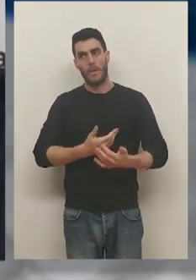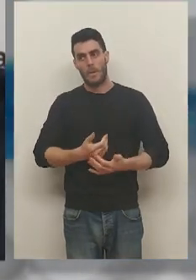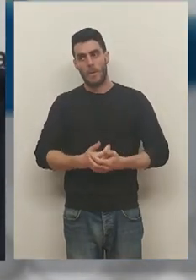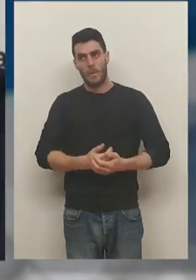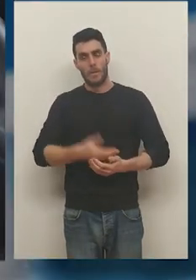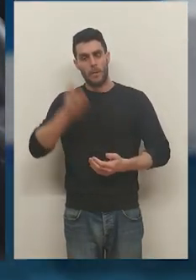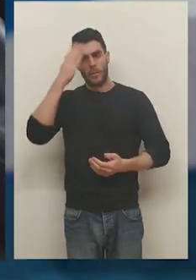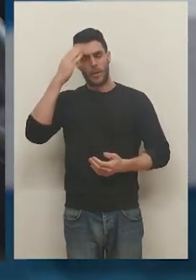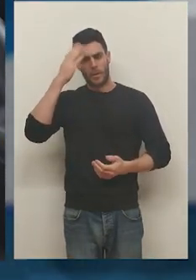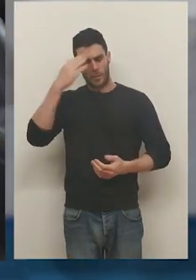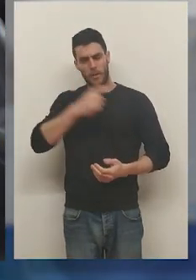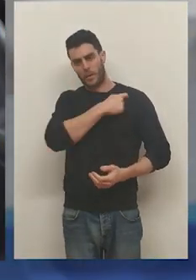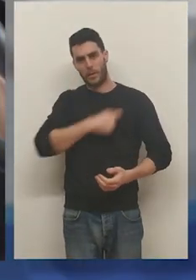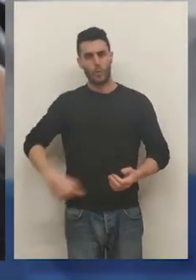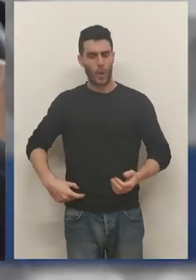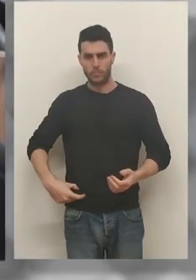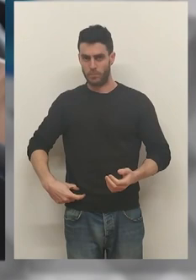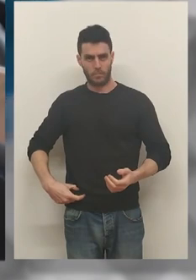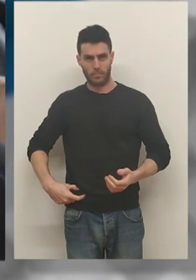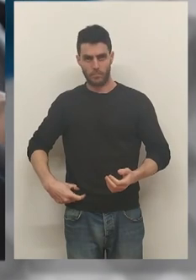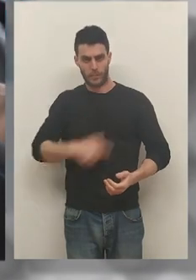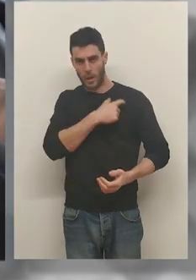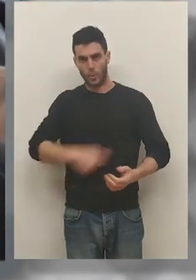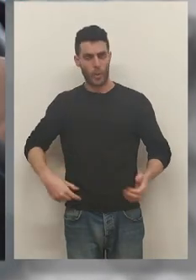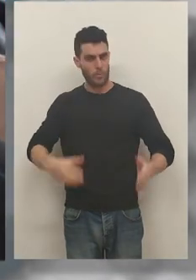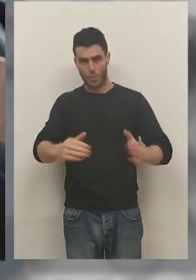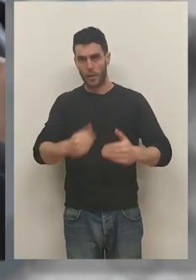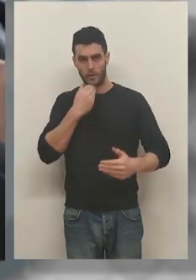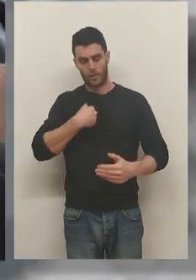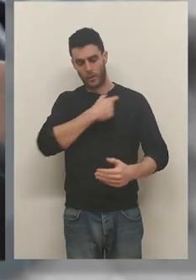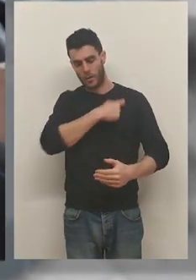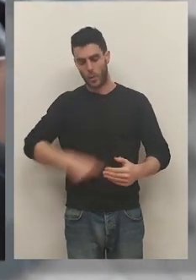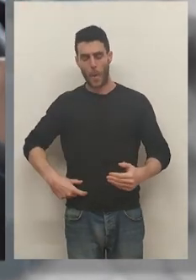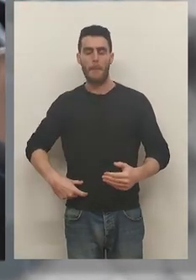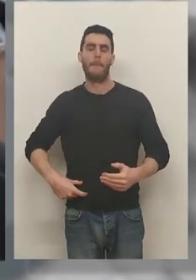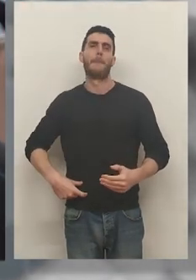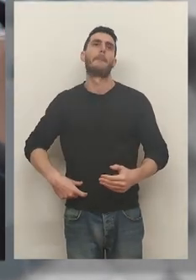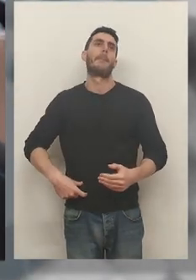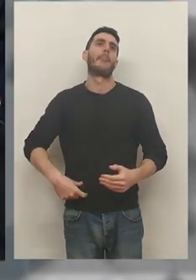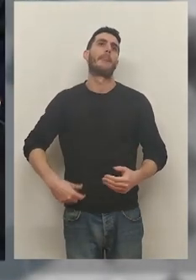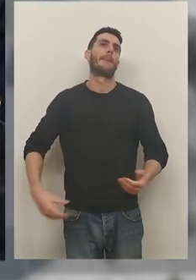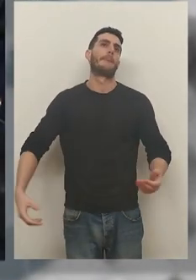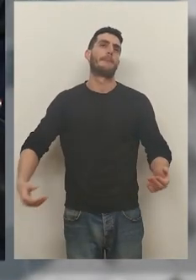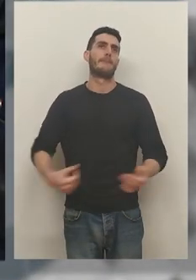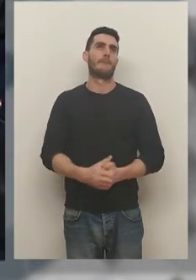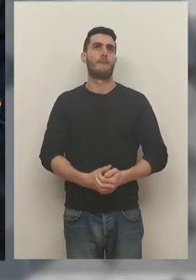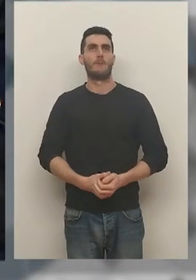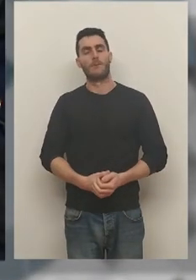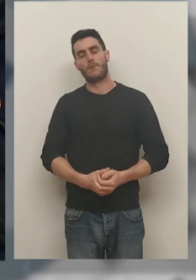fue principalmente no llevar el cinturón de seguridad del cinturón de seguridad que fue la